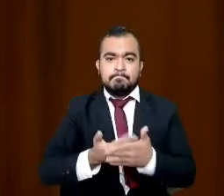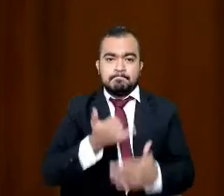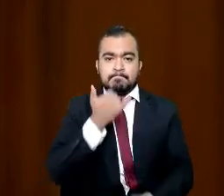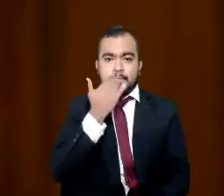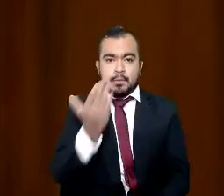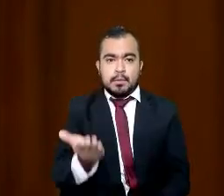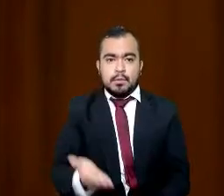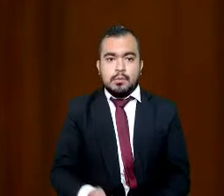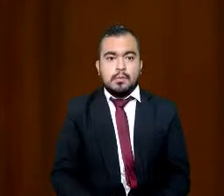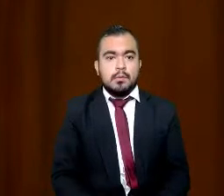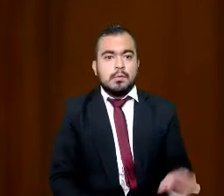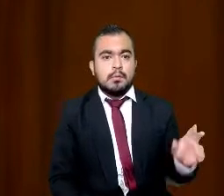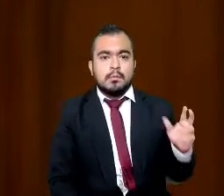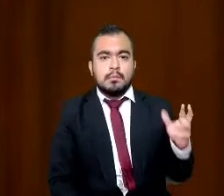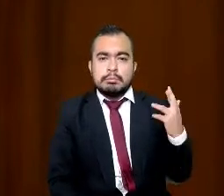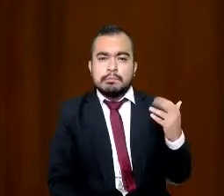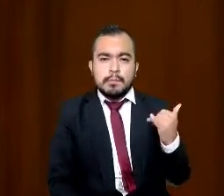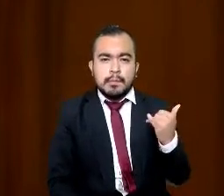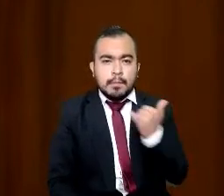¿Mande?